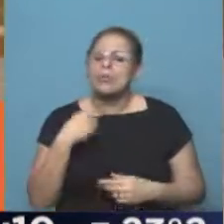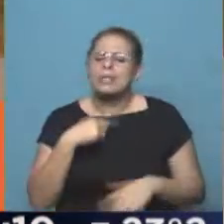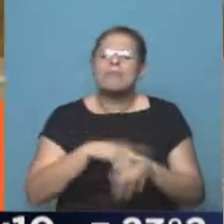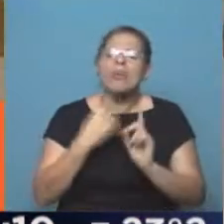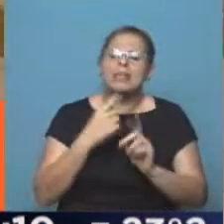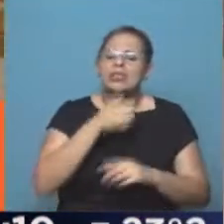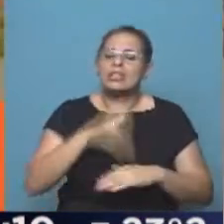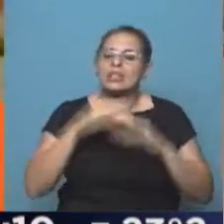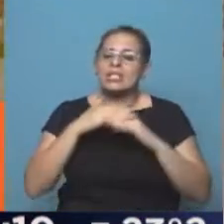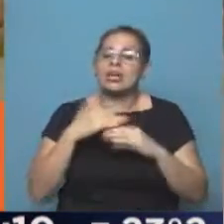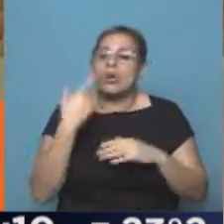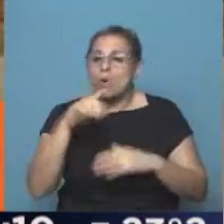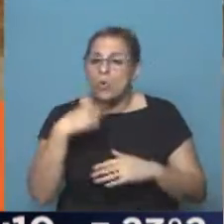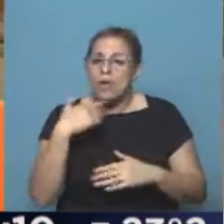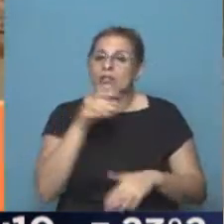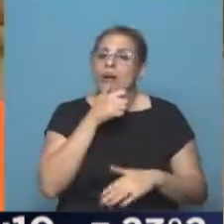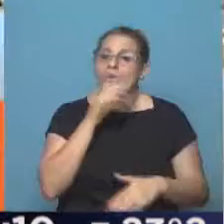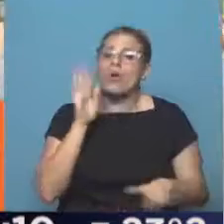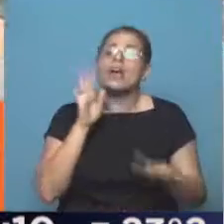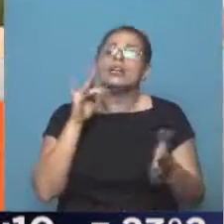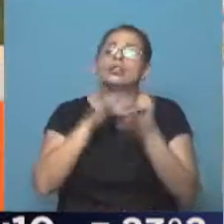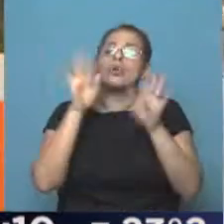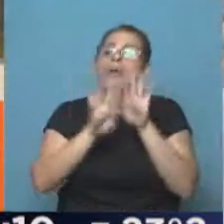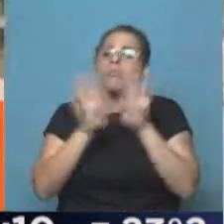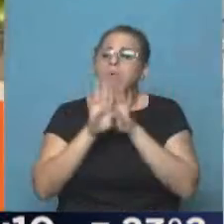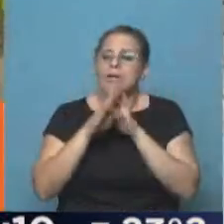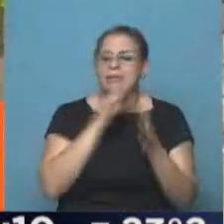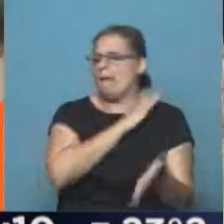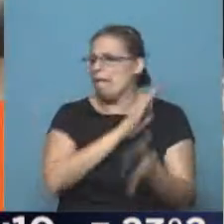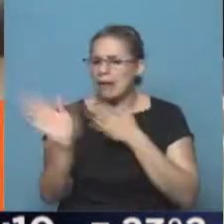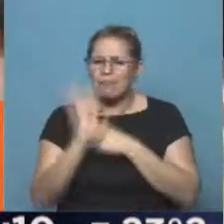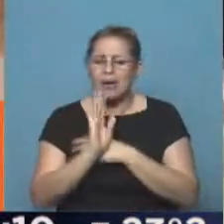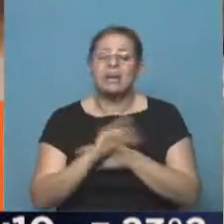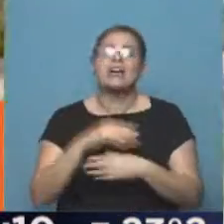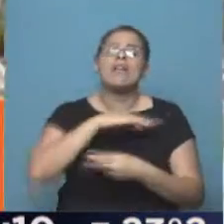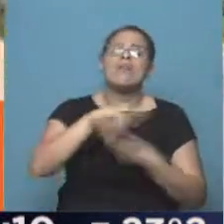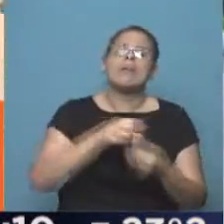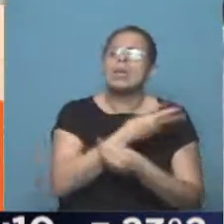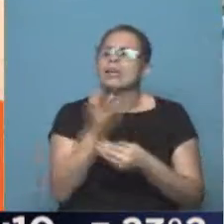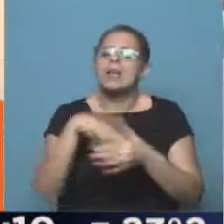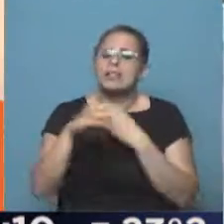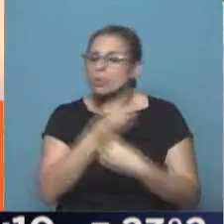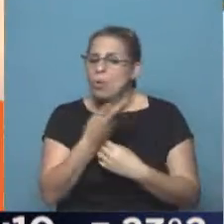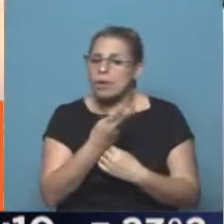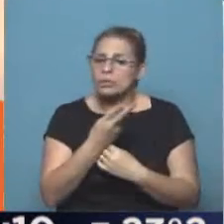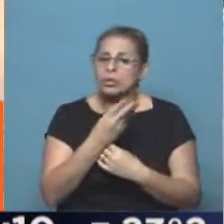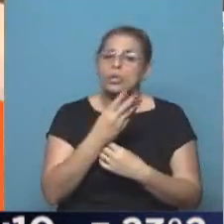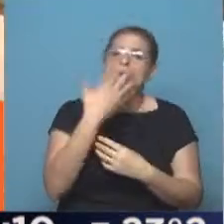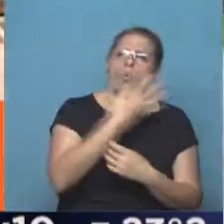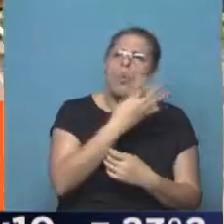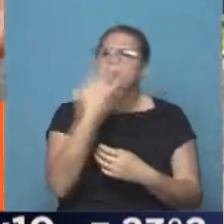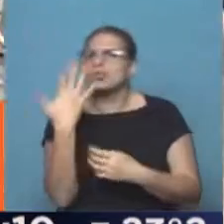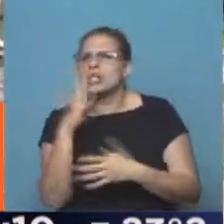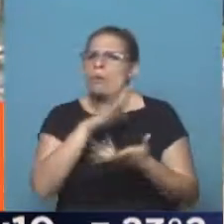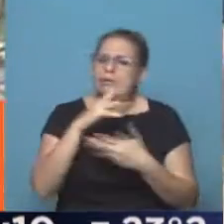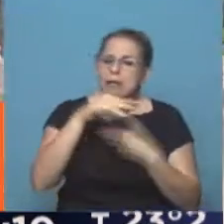Salimos antes, cuando me llegó a la puerta de la casa salimos. Ajá. Salimos, todo un desastre. Todo. ¿Cuántos son de familia? Y somos ahí somos cuatro o cinco de familia.